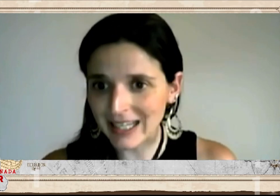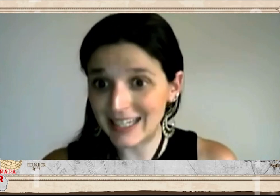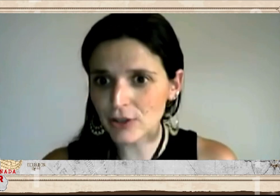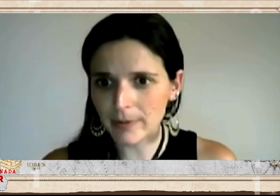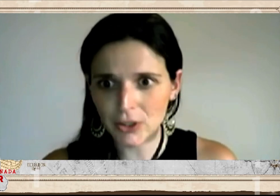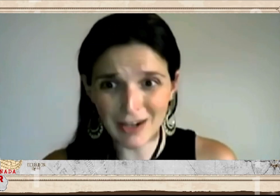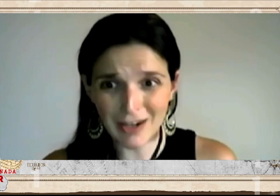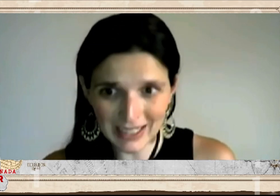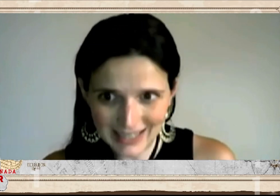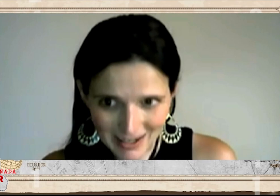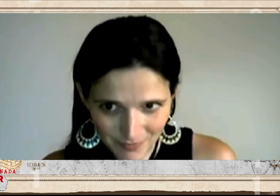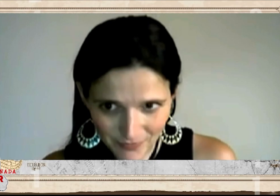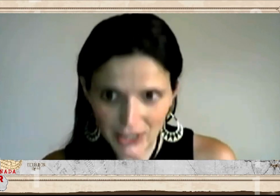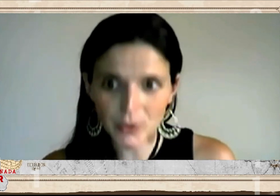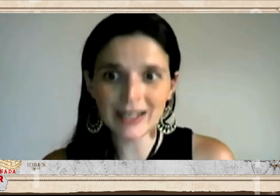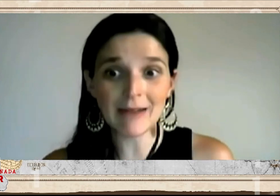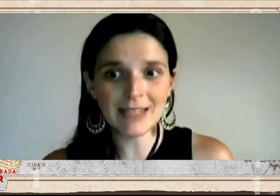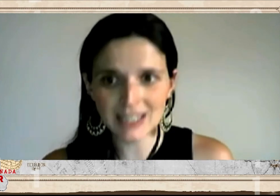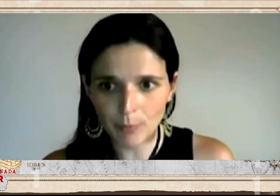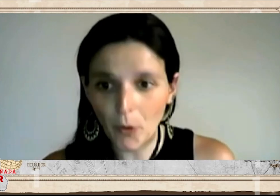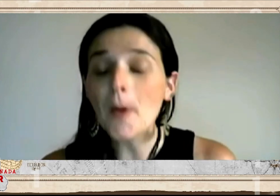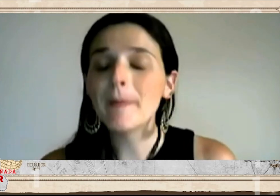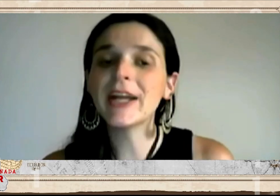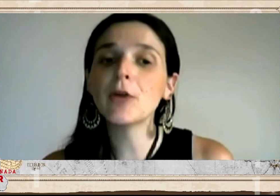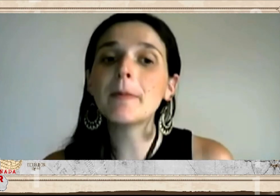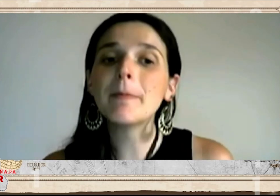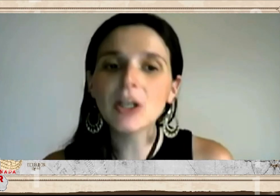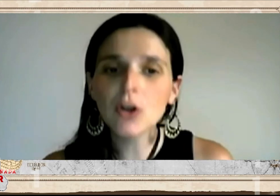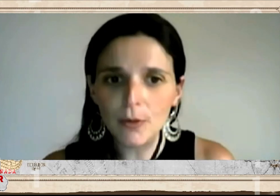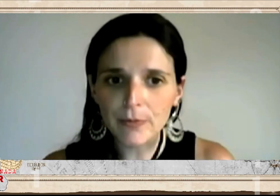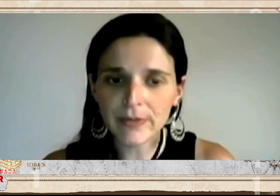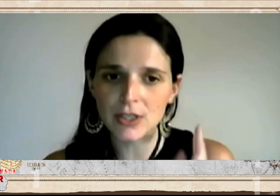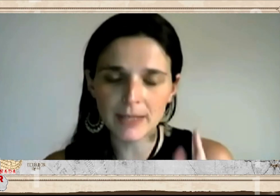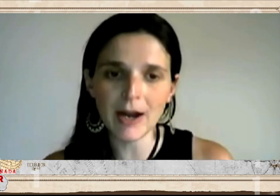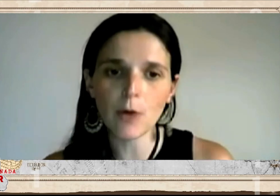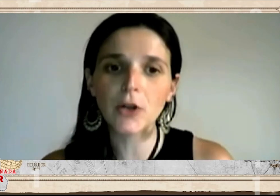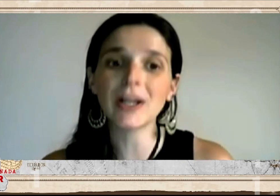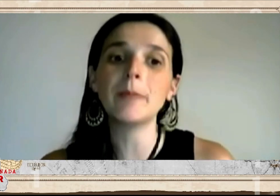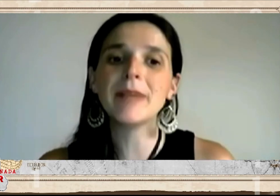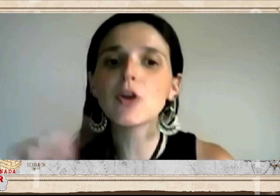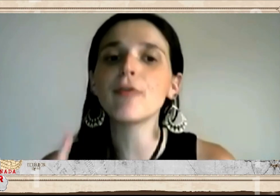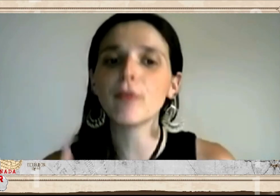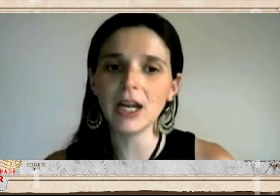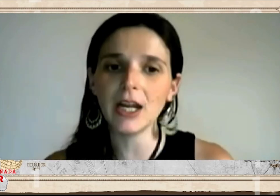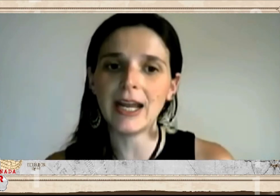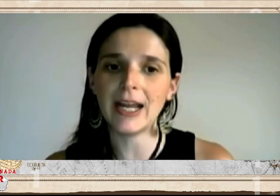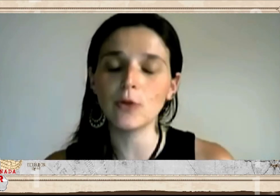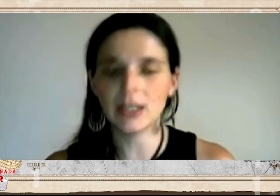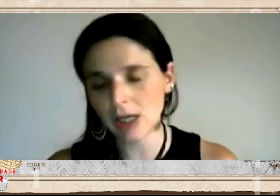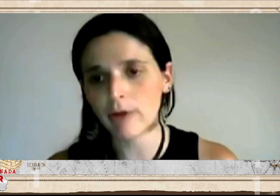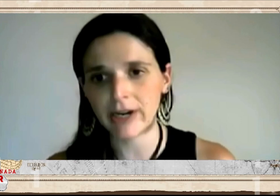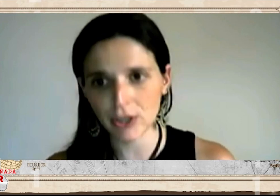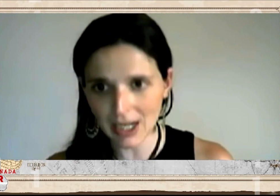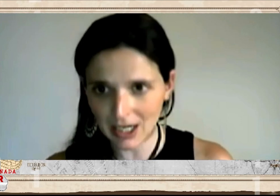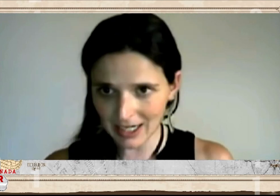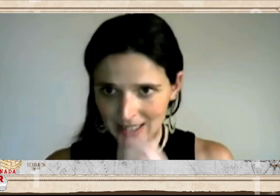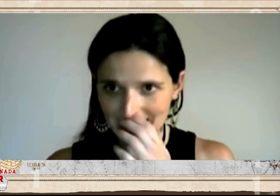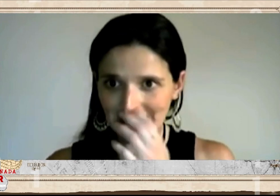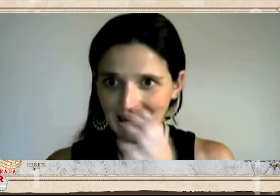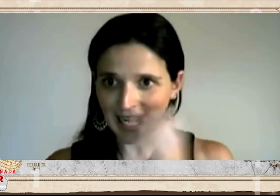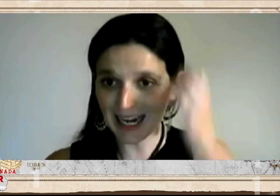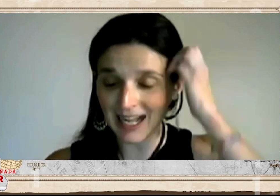ingreso de personal militar. Eso es gravísimo. Pero el pico, de eso sí me acuerdo, que el pico fue durante el gobierno de Alan